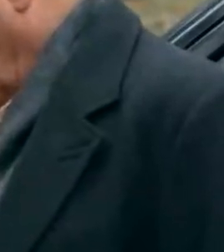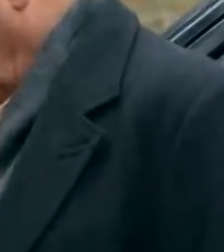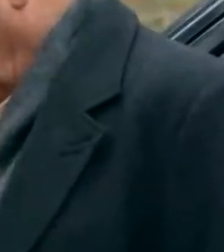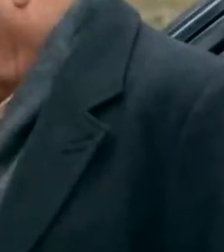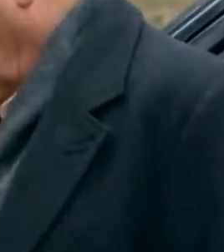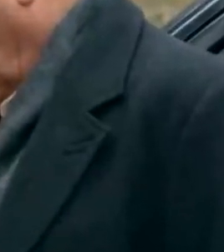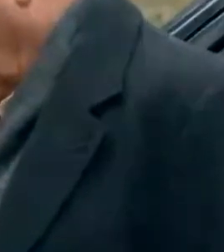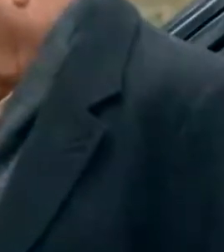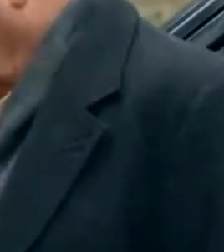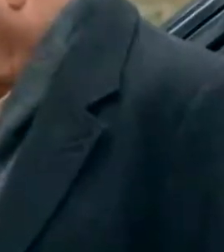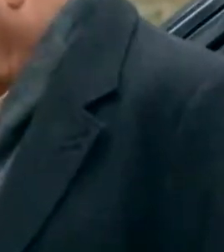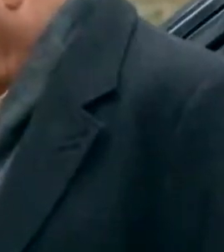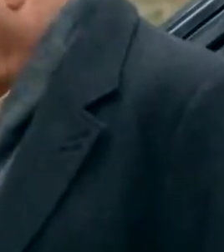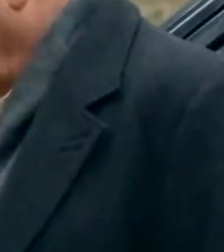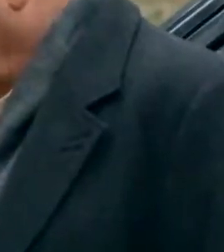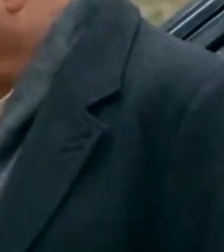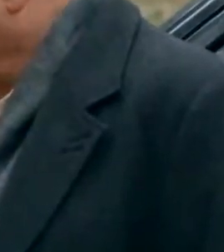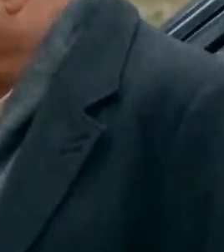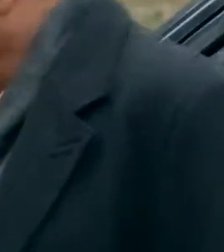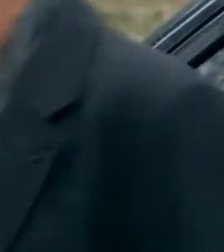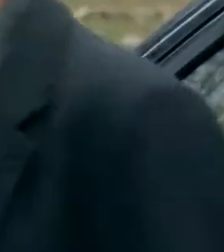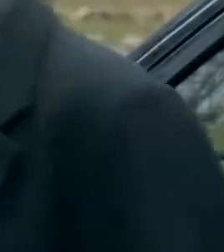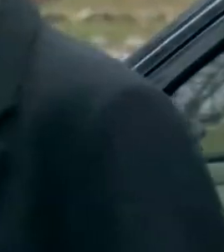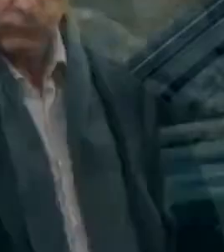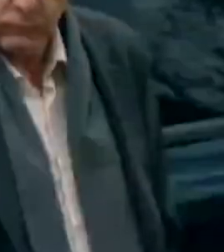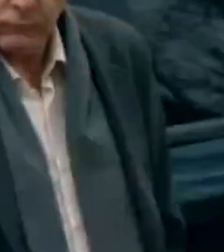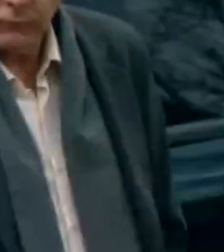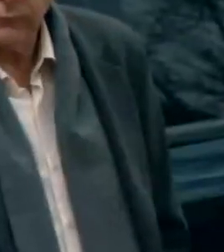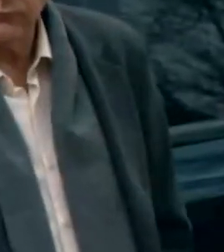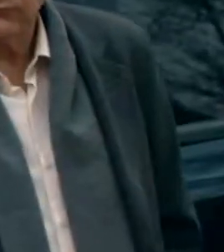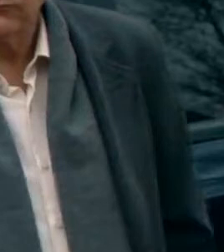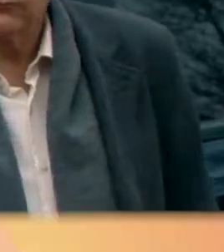A lo mejor esta llave ayuda a equilibrar la balanza, ¿no crees?